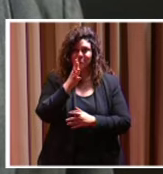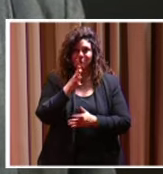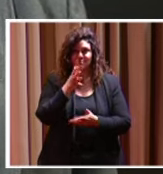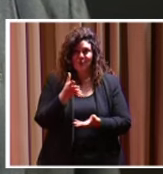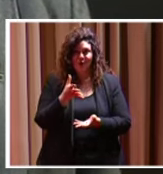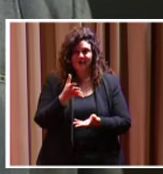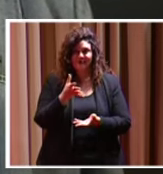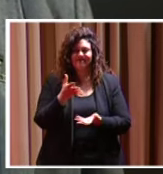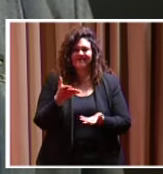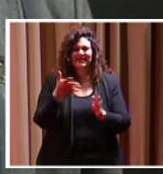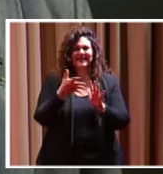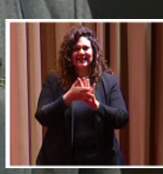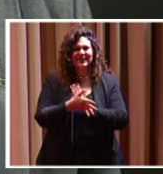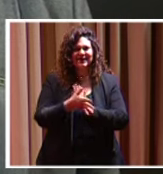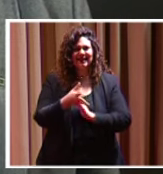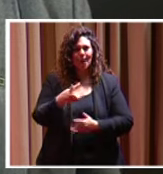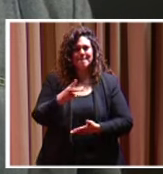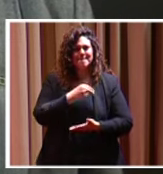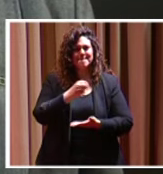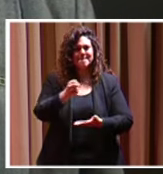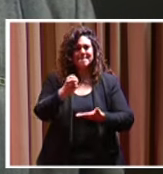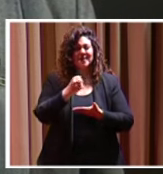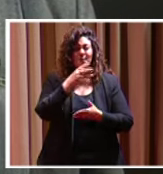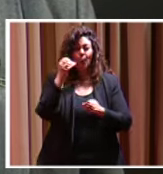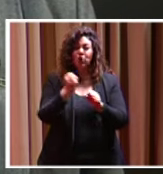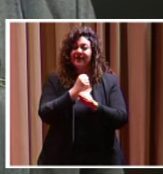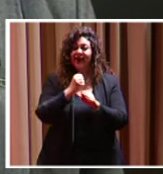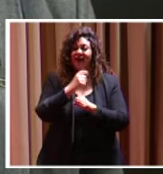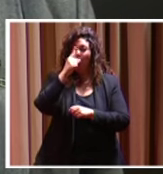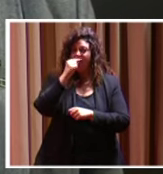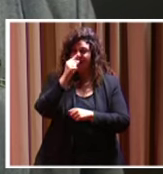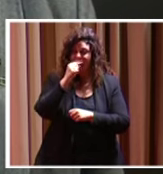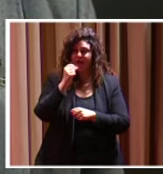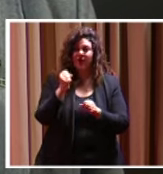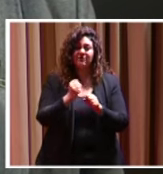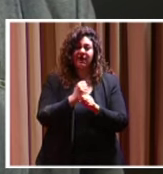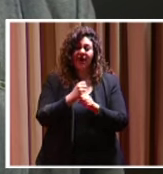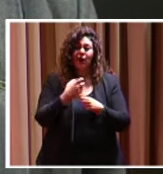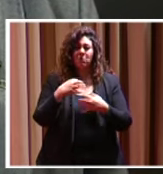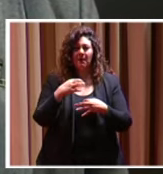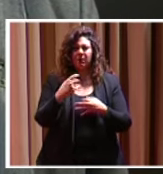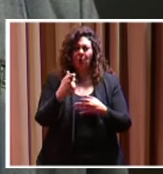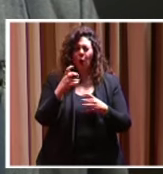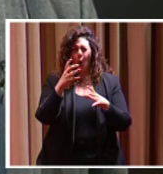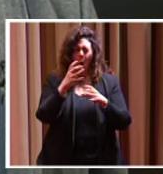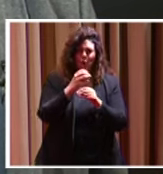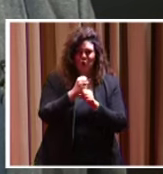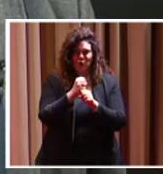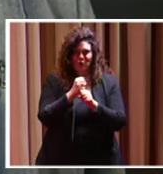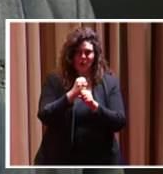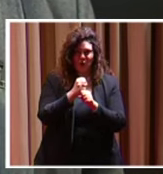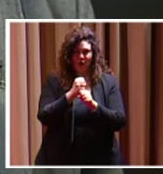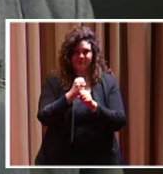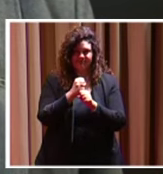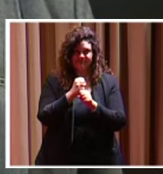porque es un premio a la labor científica, una labor generalmente oscura,